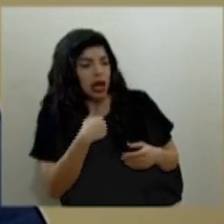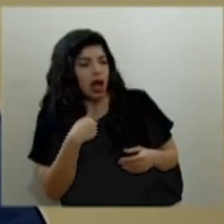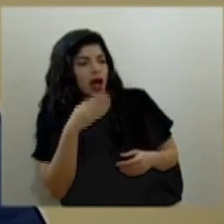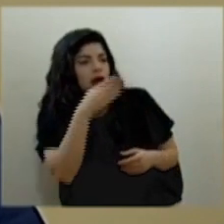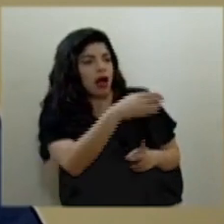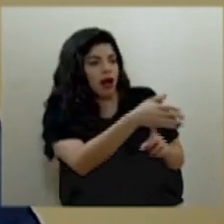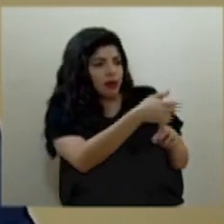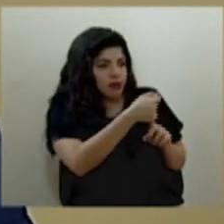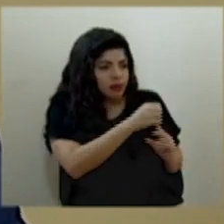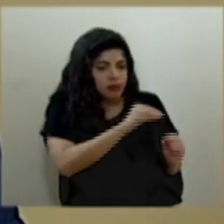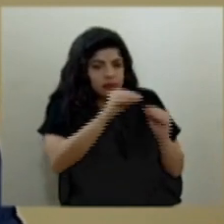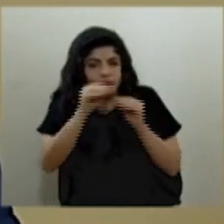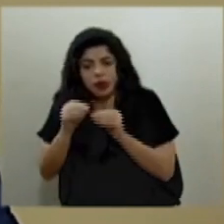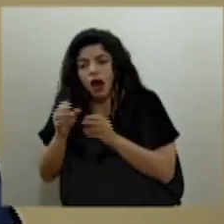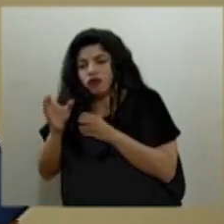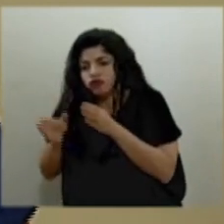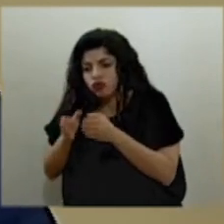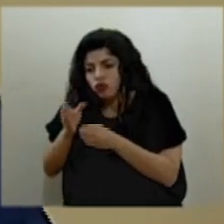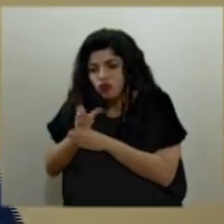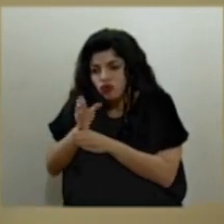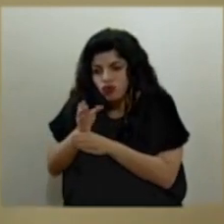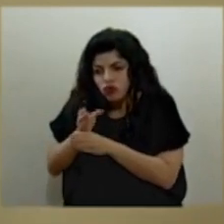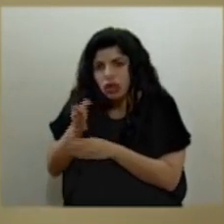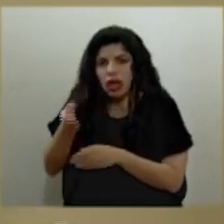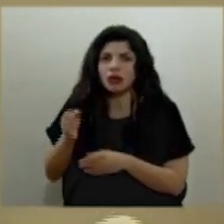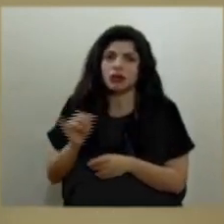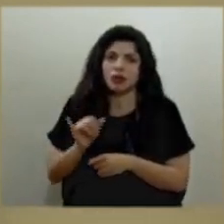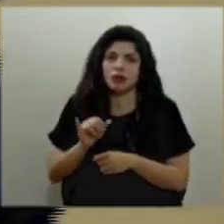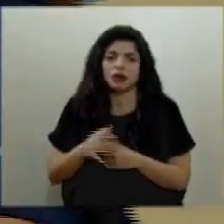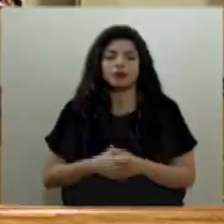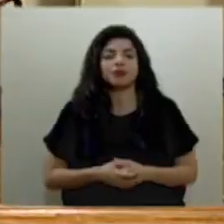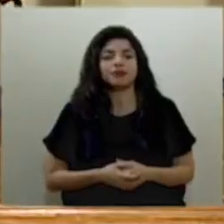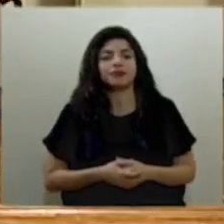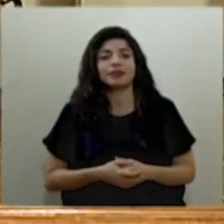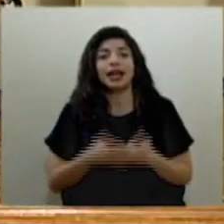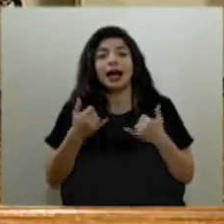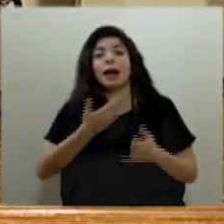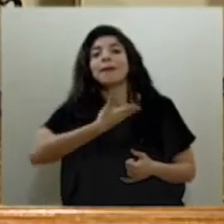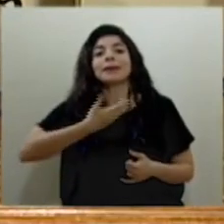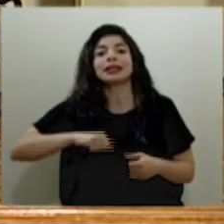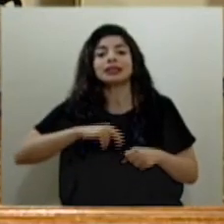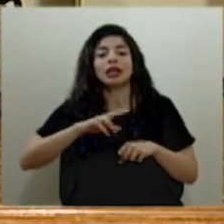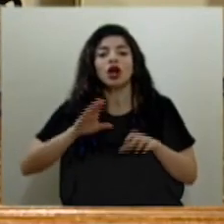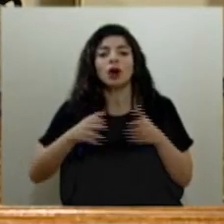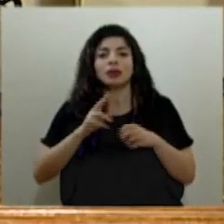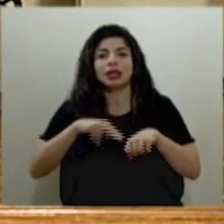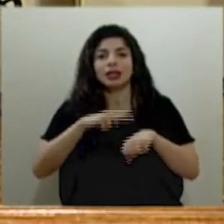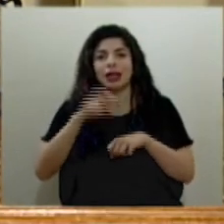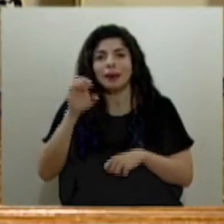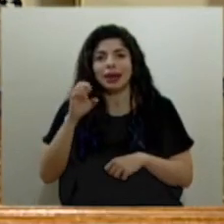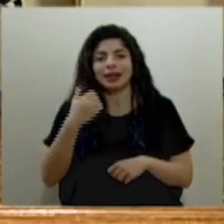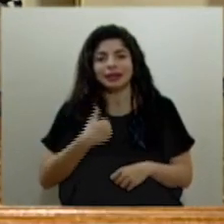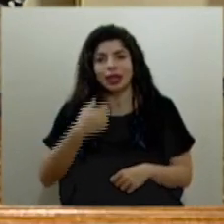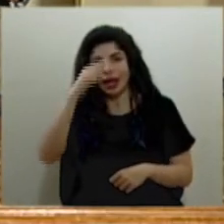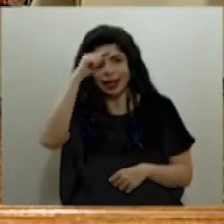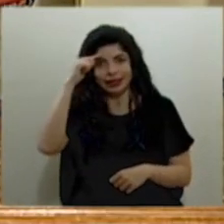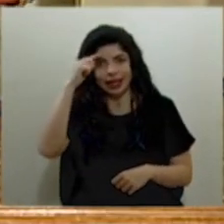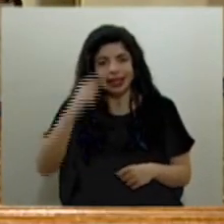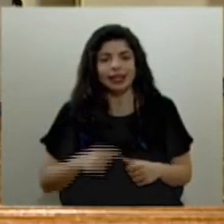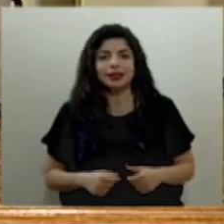paciente posteriormente. Permiso. Continuamos con el presidente de la Comisión Nacional de Emergencias, el señor Alexander